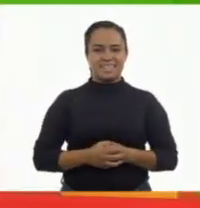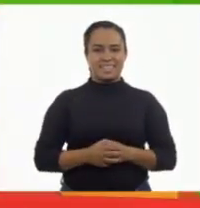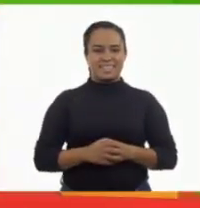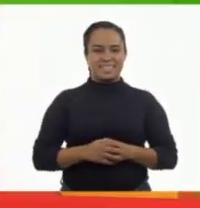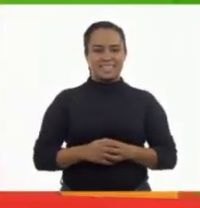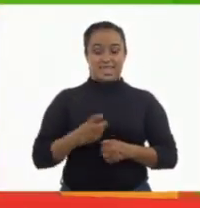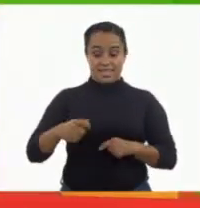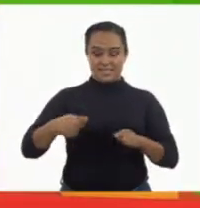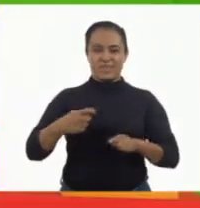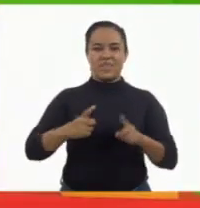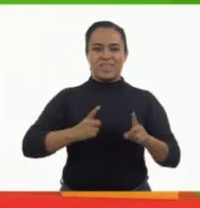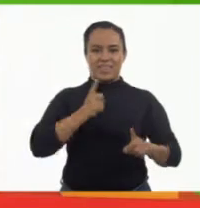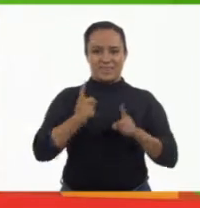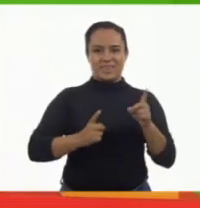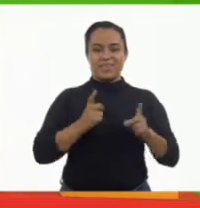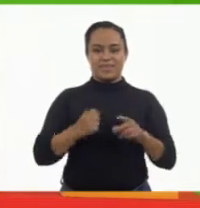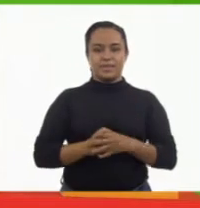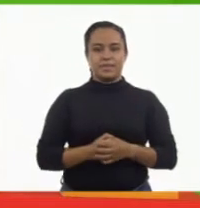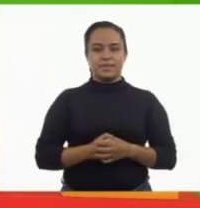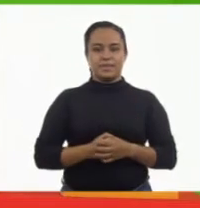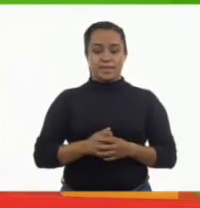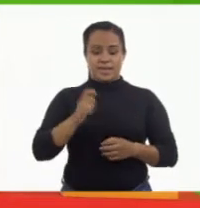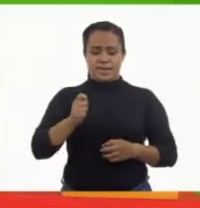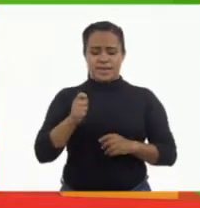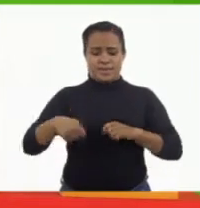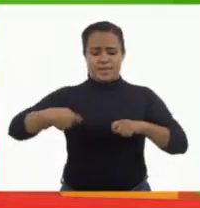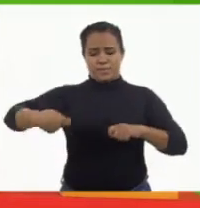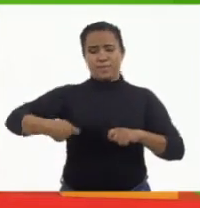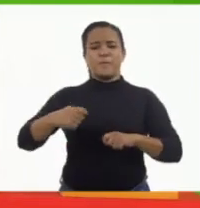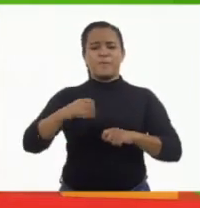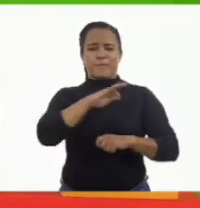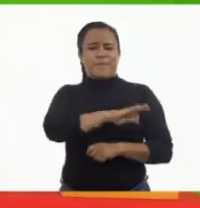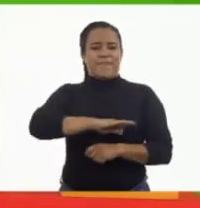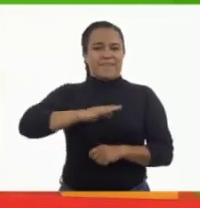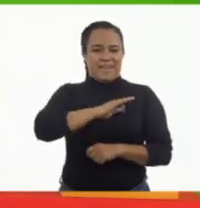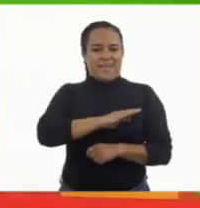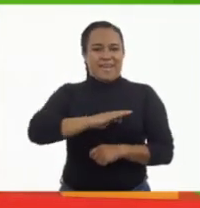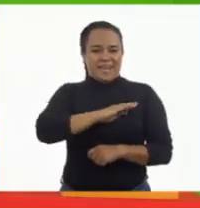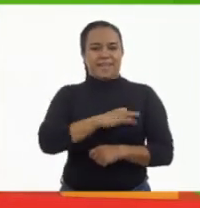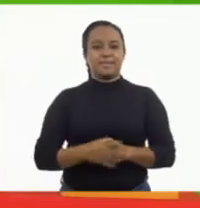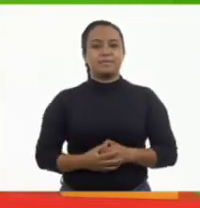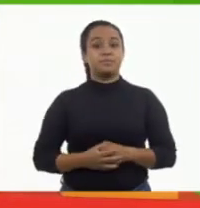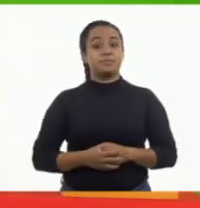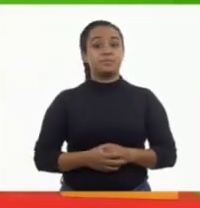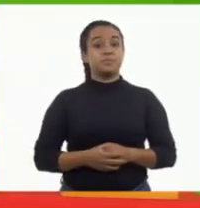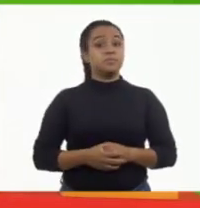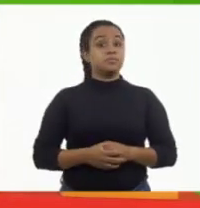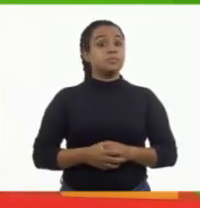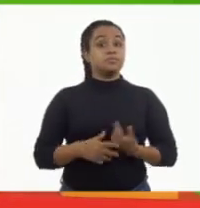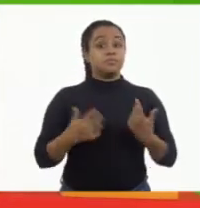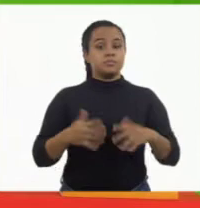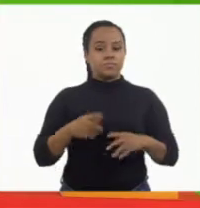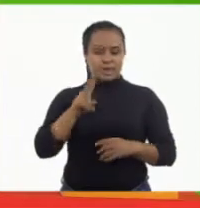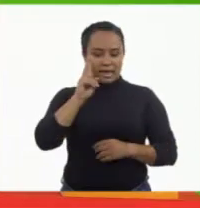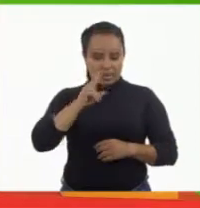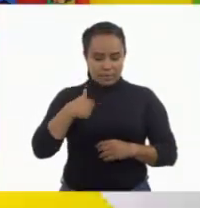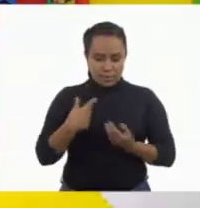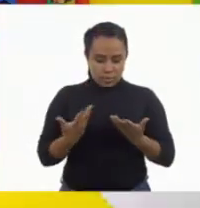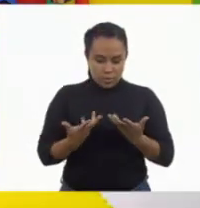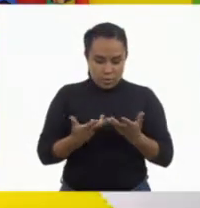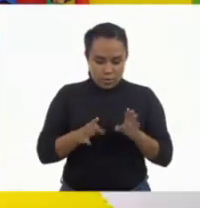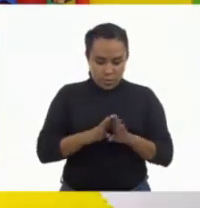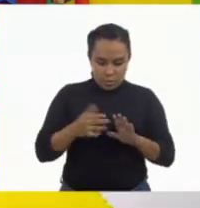divertida la tómbola, tómbola de la alegría, tómbola de la felicidad. ¡Uy! A ver, ¿cómo haré